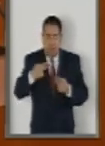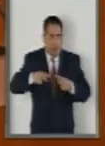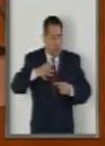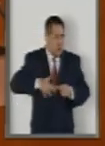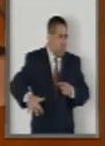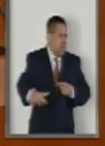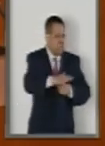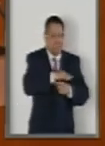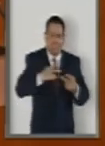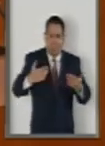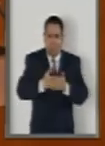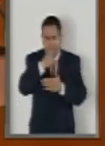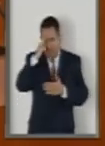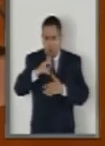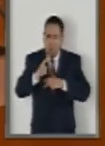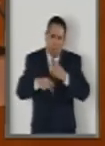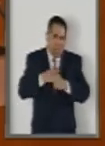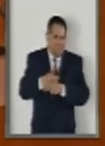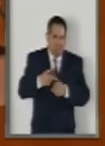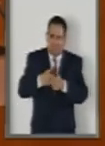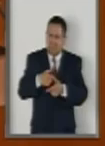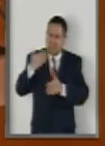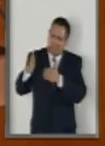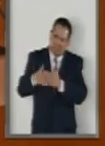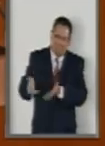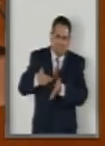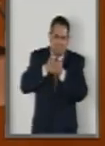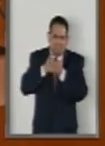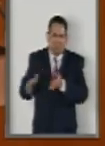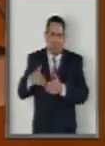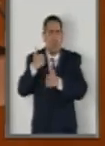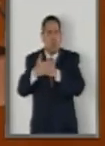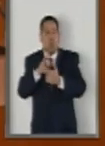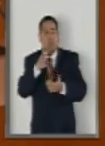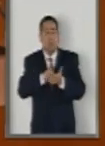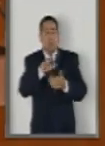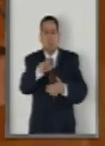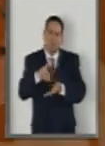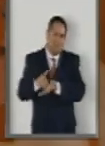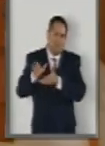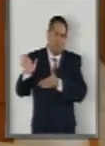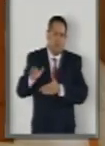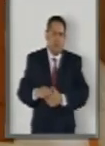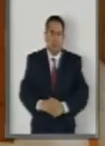México, que los van a barrer a todos en el 2018. Muchas gracias, señor presidente.